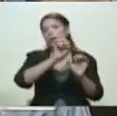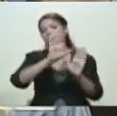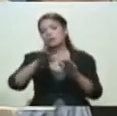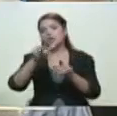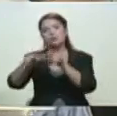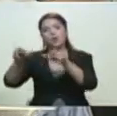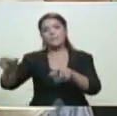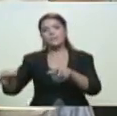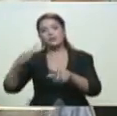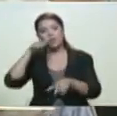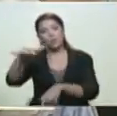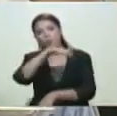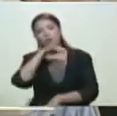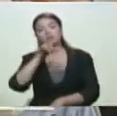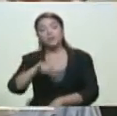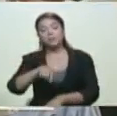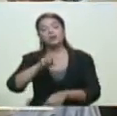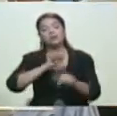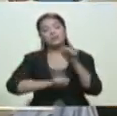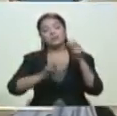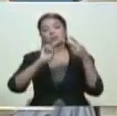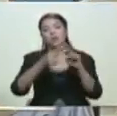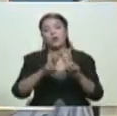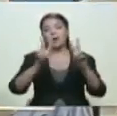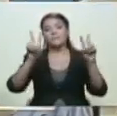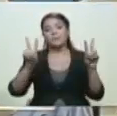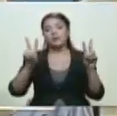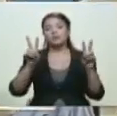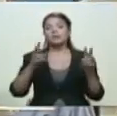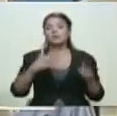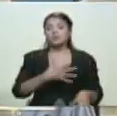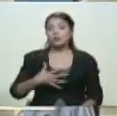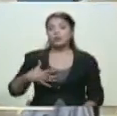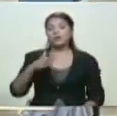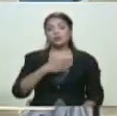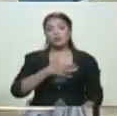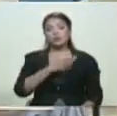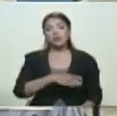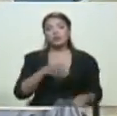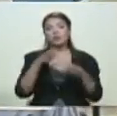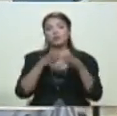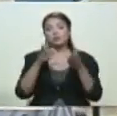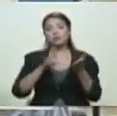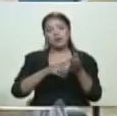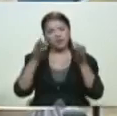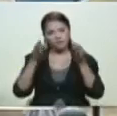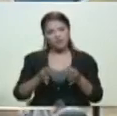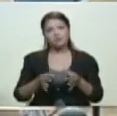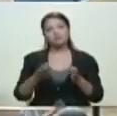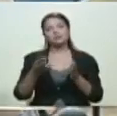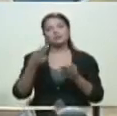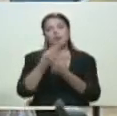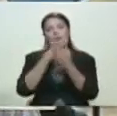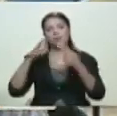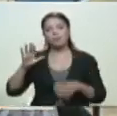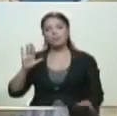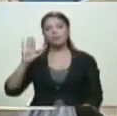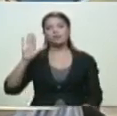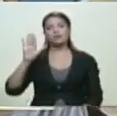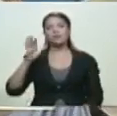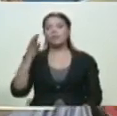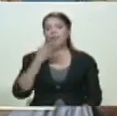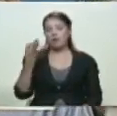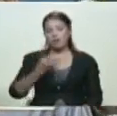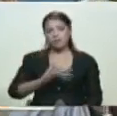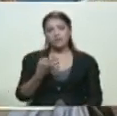integridad de nuestro pueblo y defendiendo la paz, yo quería desde la Comisión de la Verdad ratificar nuestro compromiso con la